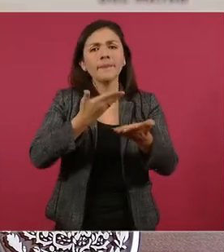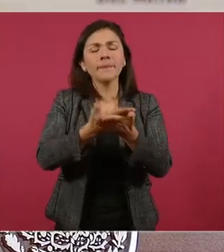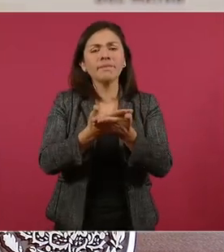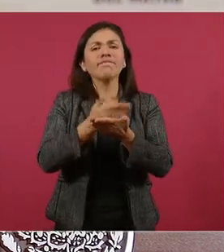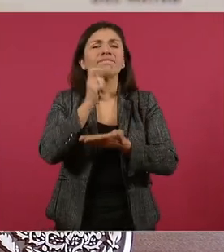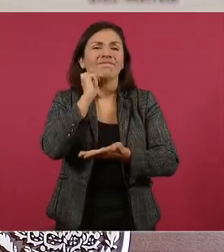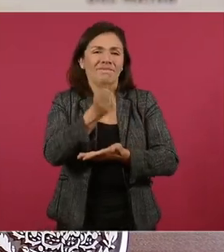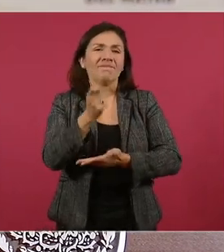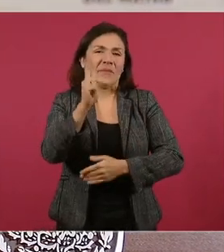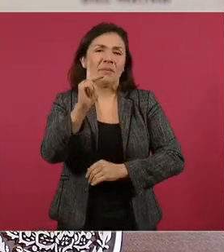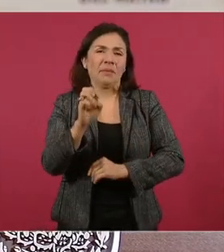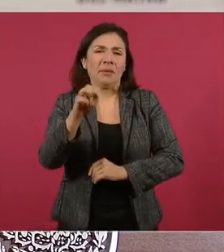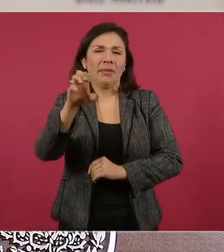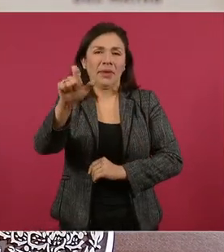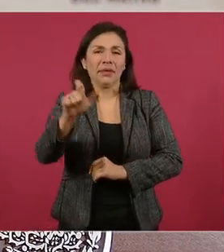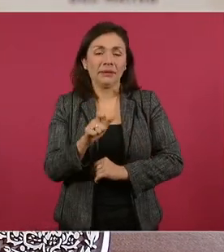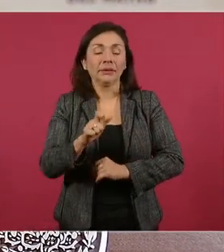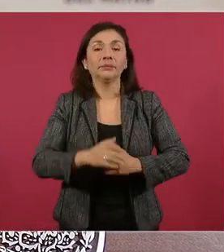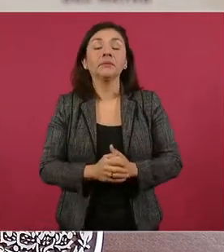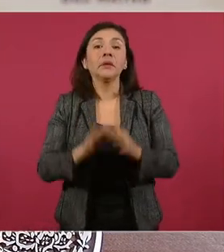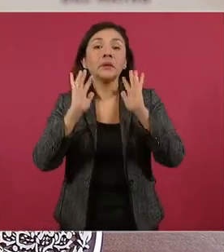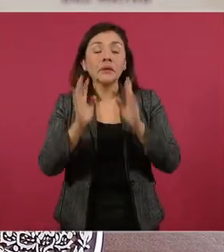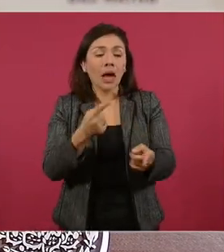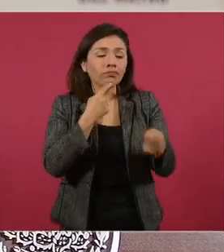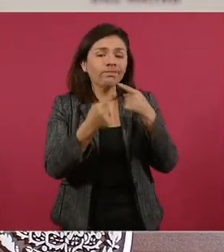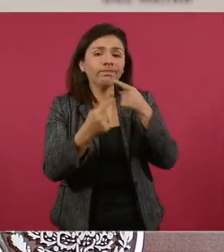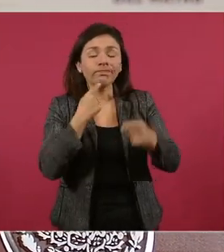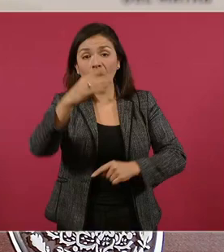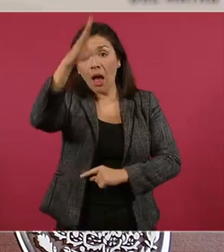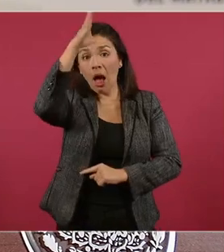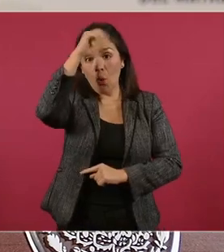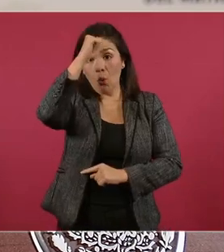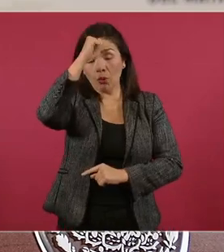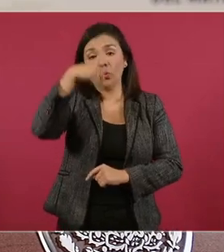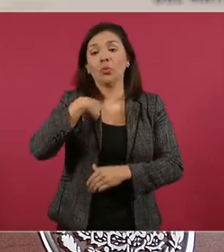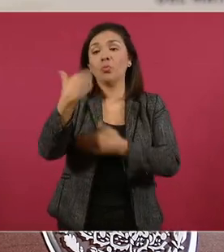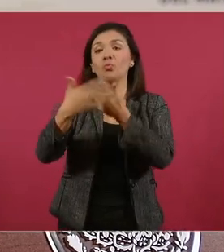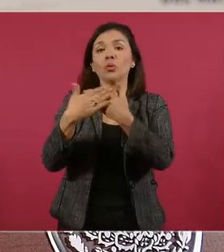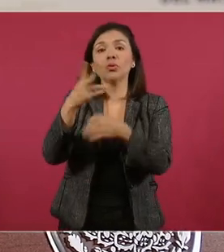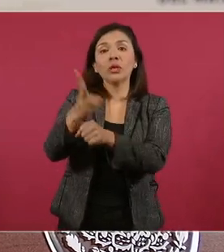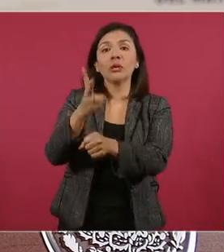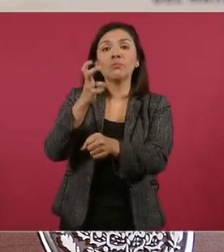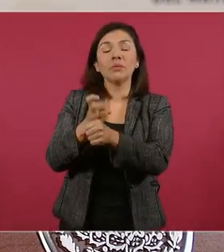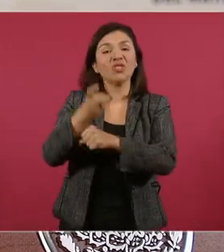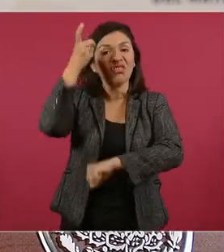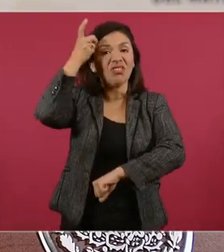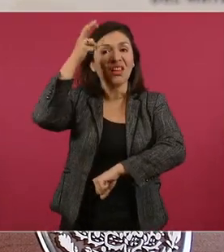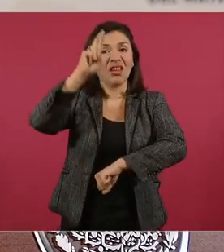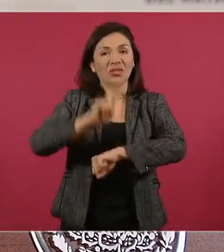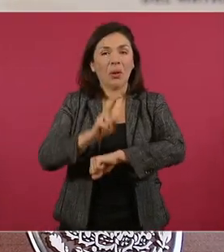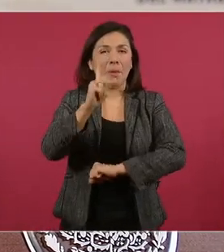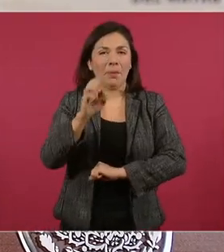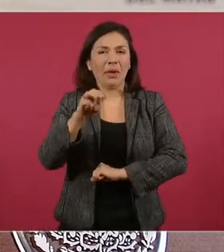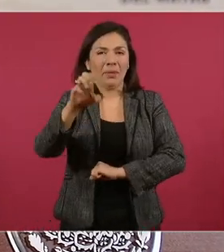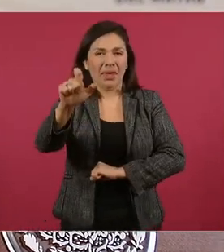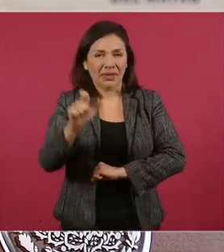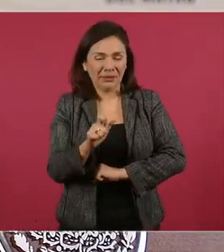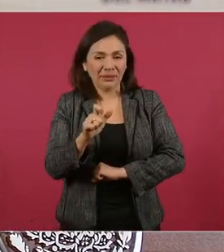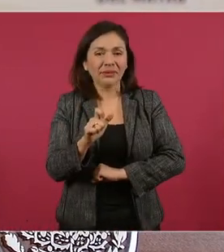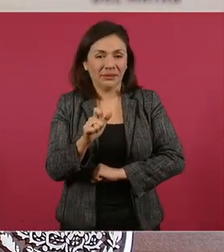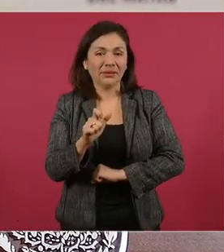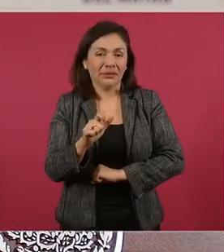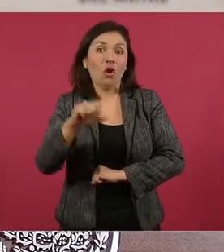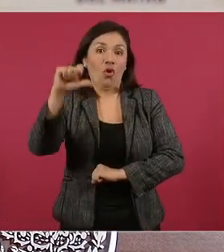Pemex y acordamos que íbamos a invitar al director de Pemex, nos va